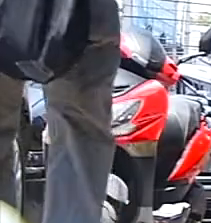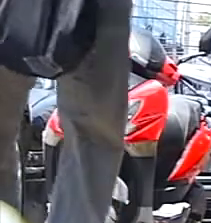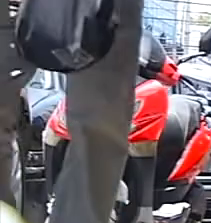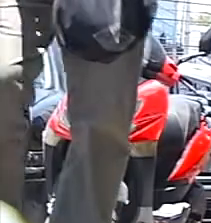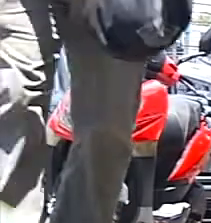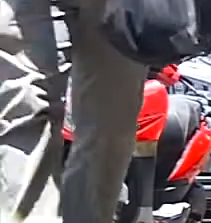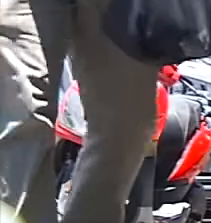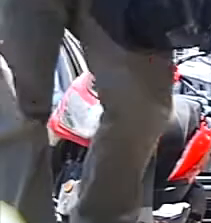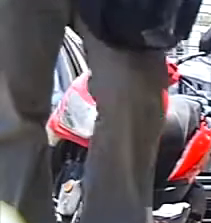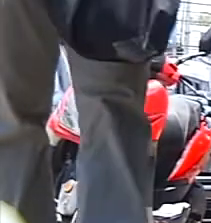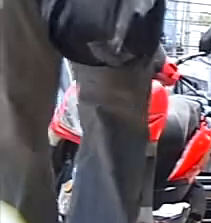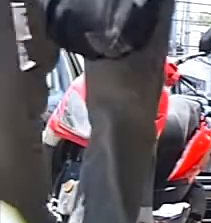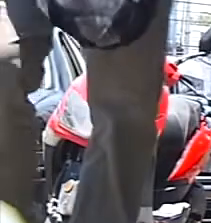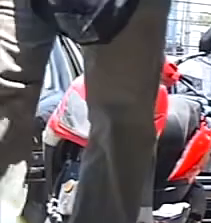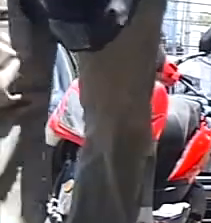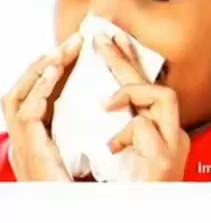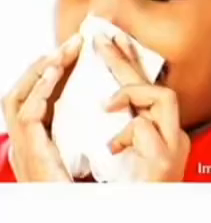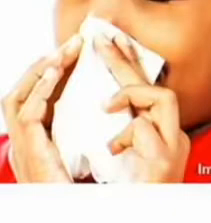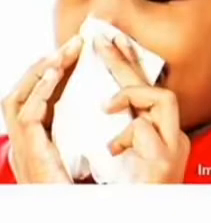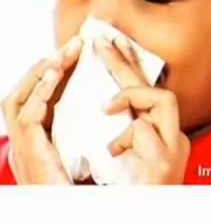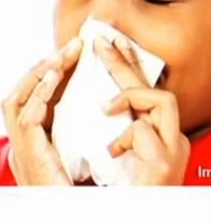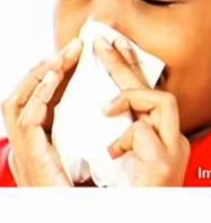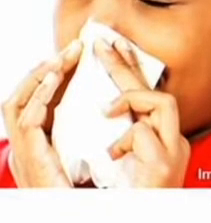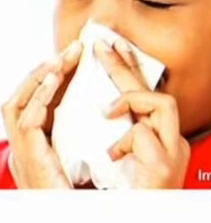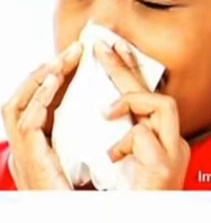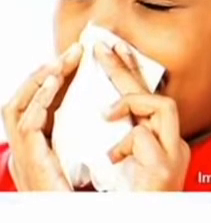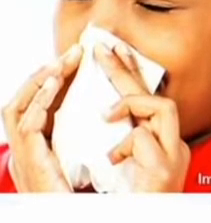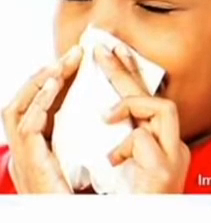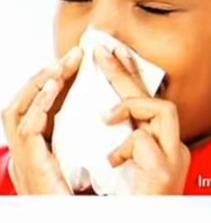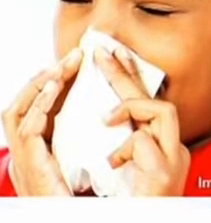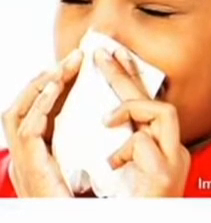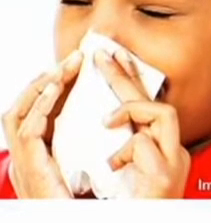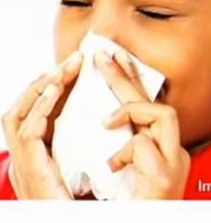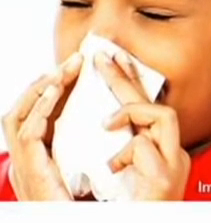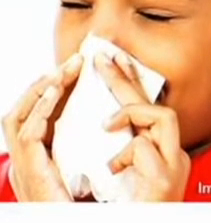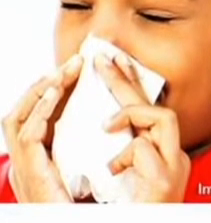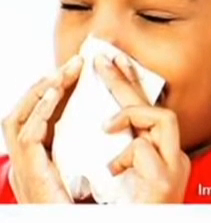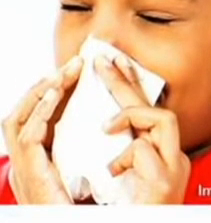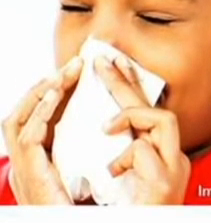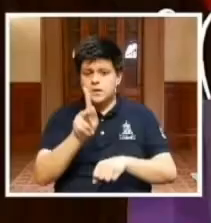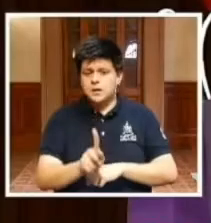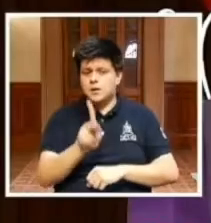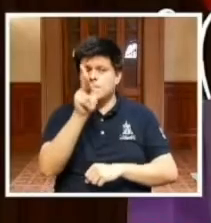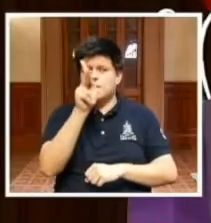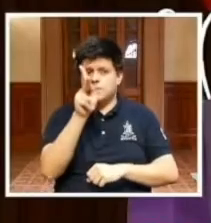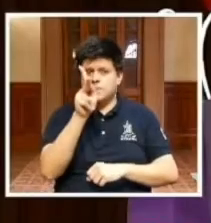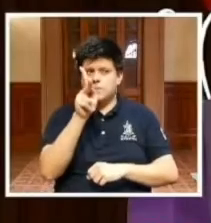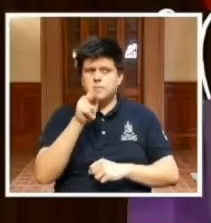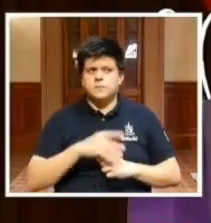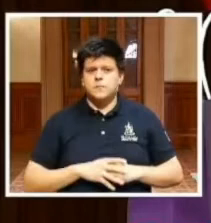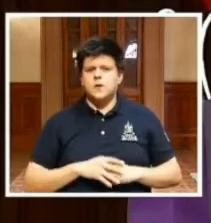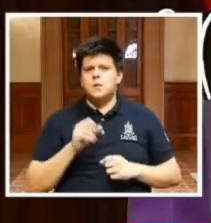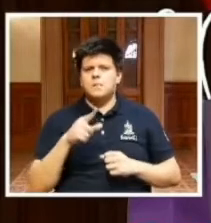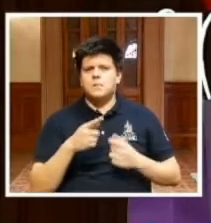diarrea, escurrimiento nasal, dificultad respiratoria, dolor abdominal o pérdida del olfato. El